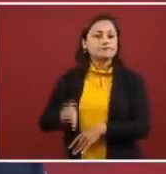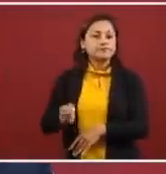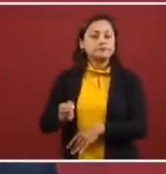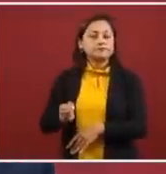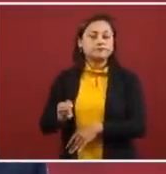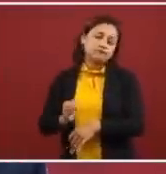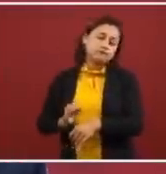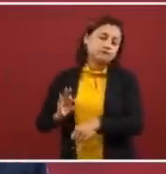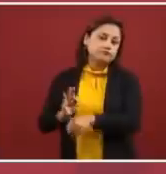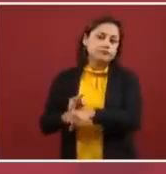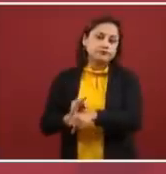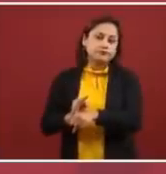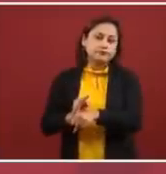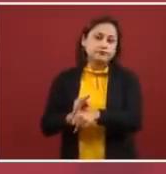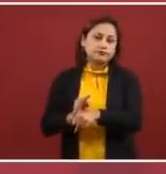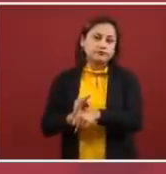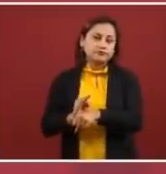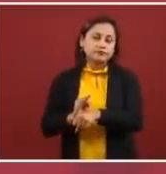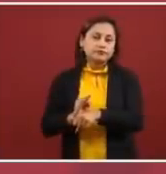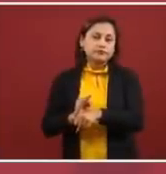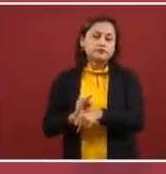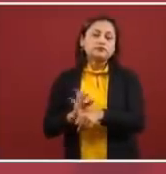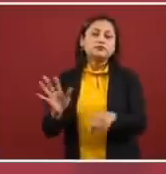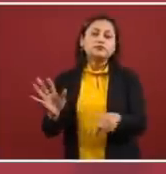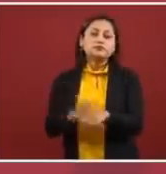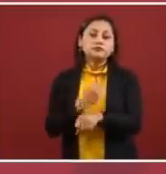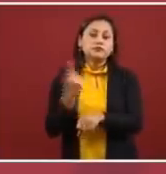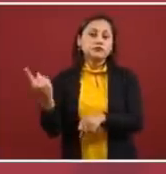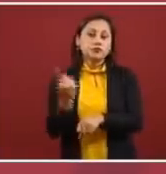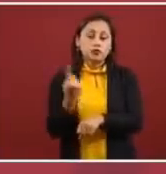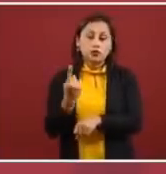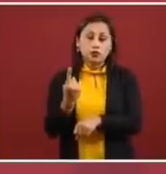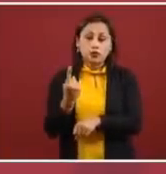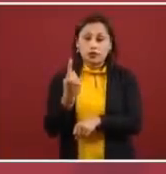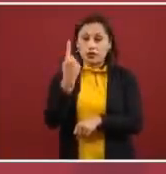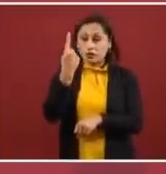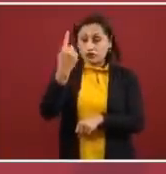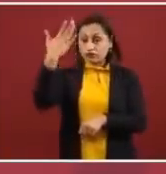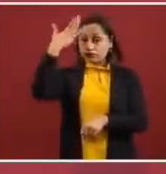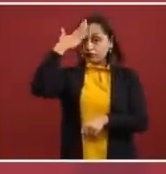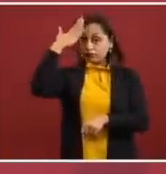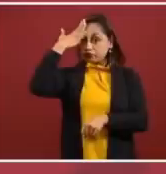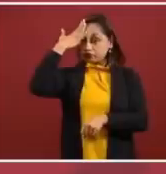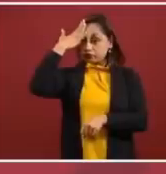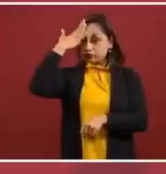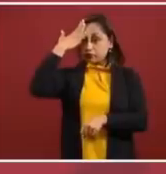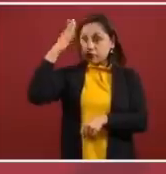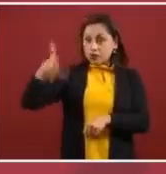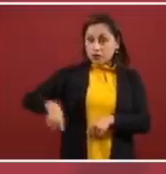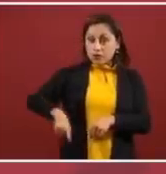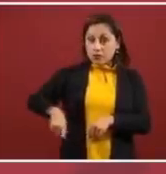por qué un gobernante un dirigente puede poner en riesgo su